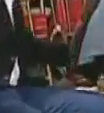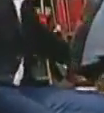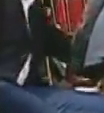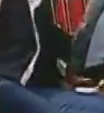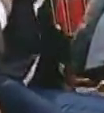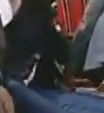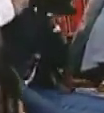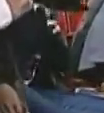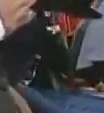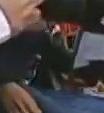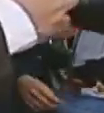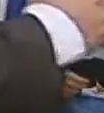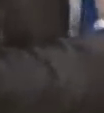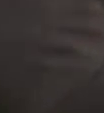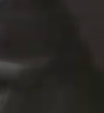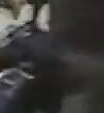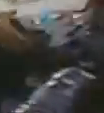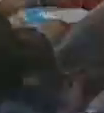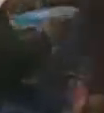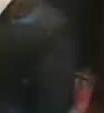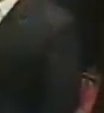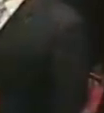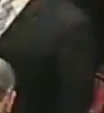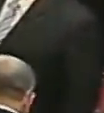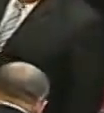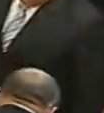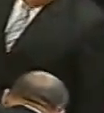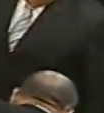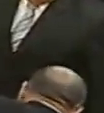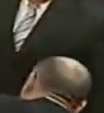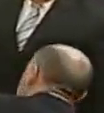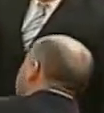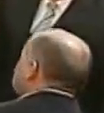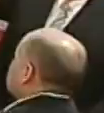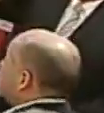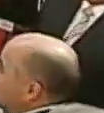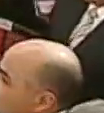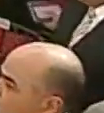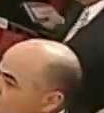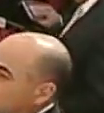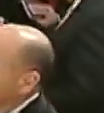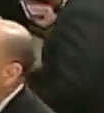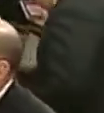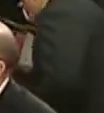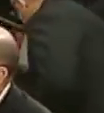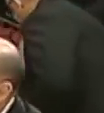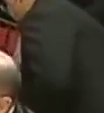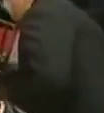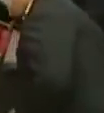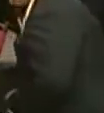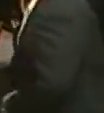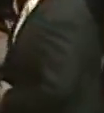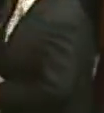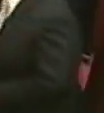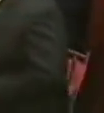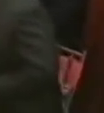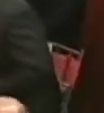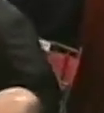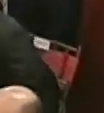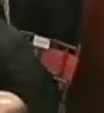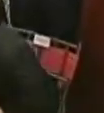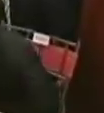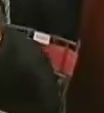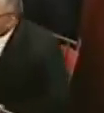de Estado. El jefe de Estado se incorpora a este Consejo Federal de Gobierno para que pueda existir entonces